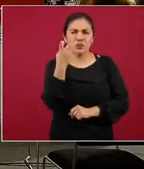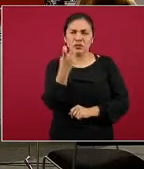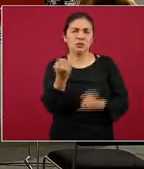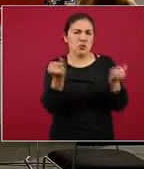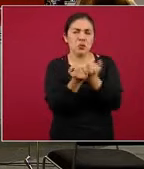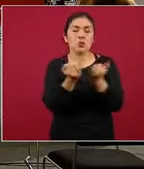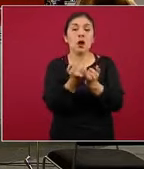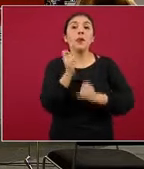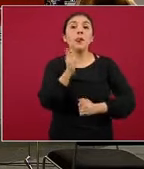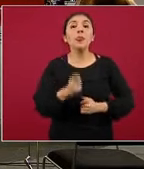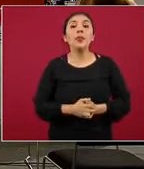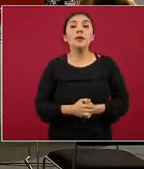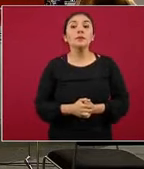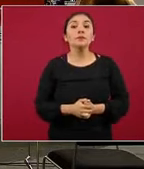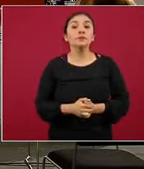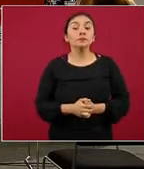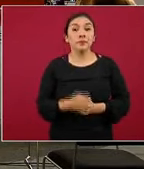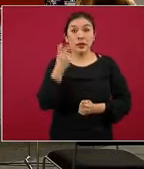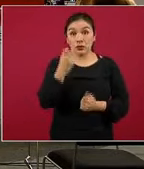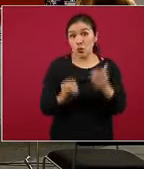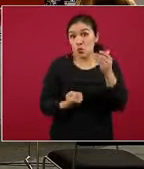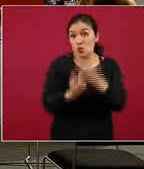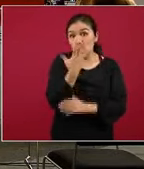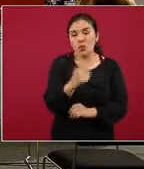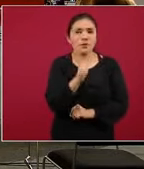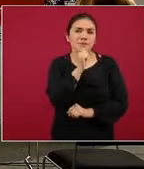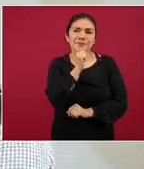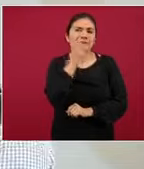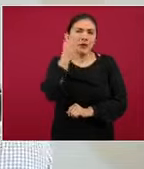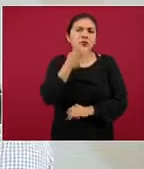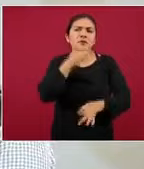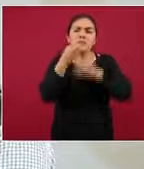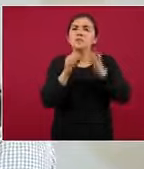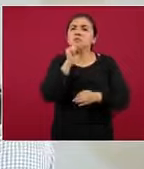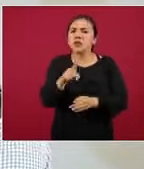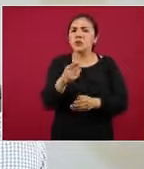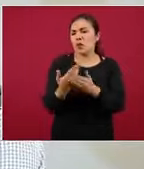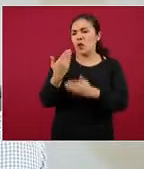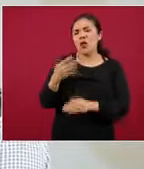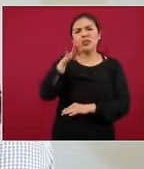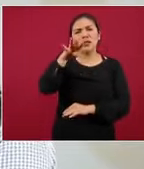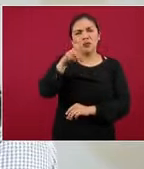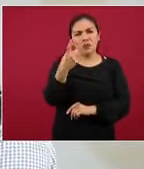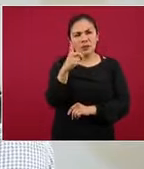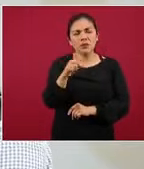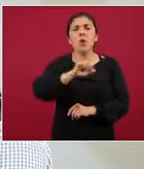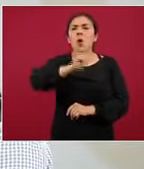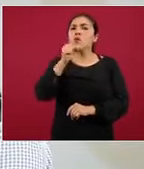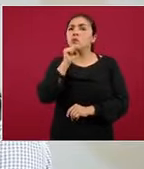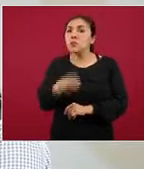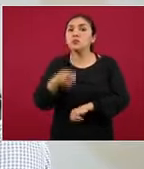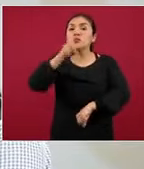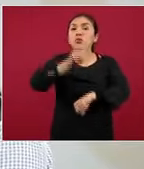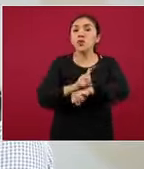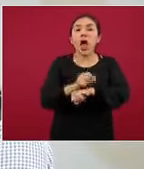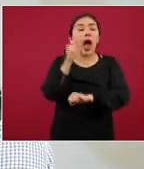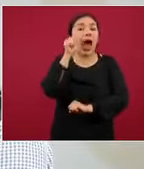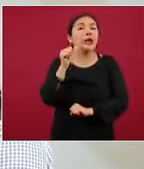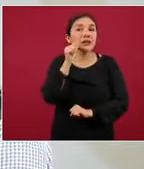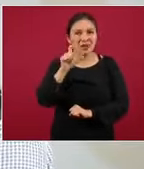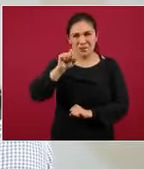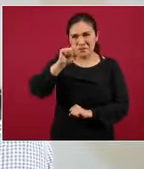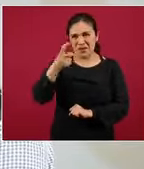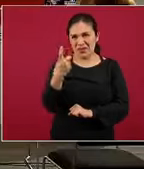similar. Dado que no es un evento nuevo, si bien es cierto esta publicación es del 19 y ha habido otras notas inclusive del mismo día de ayer